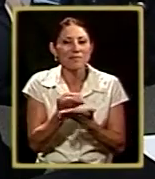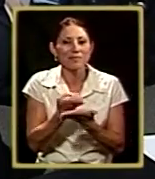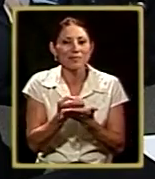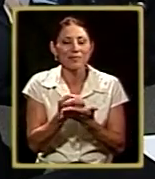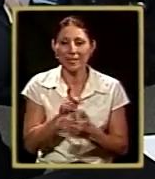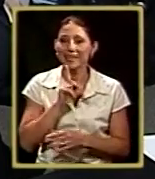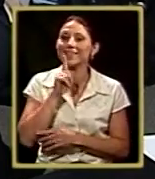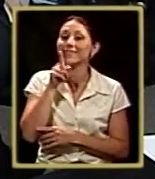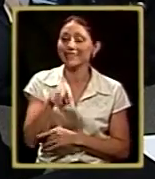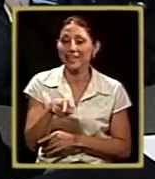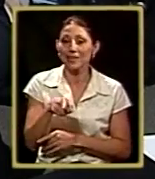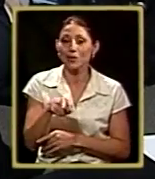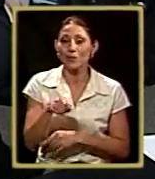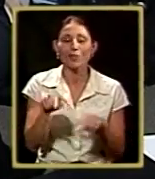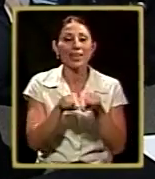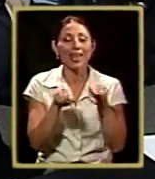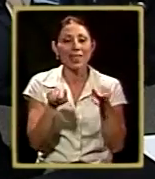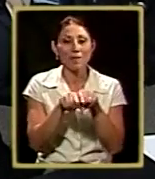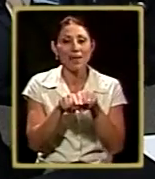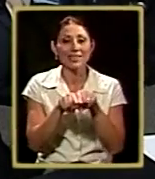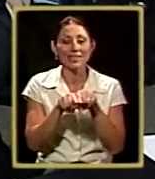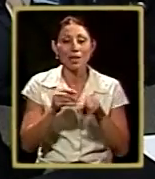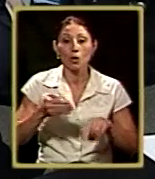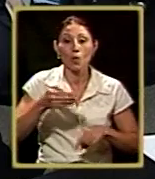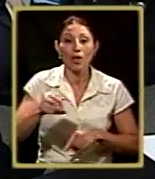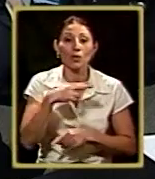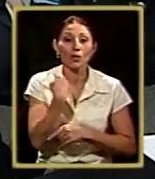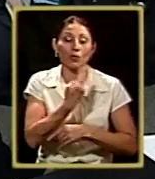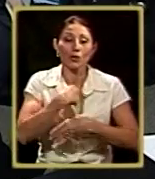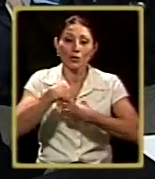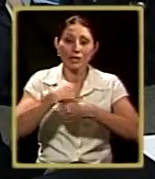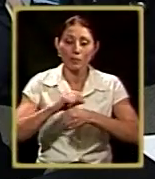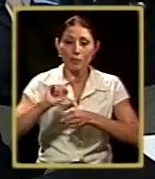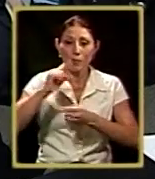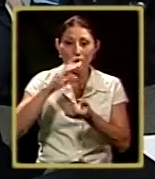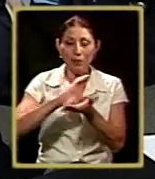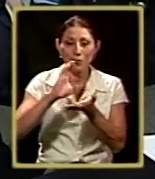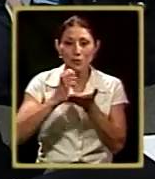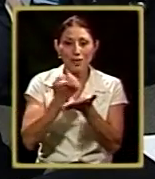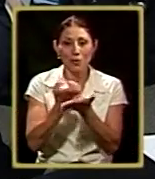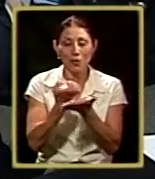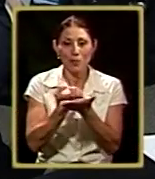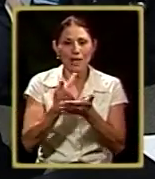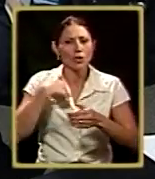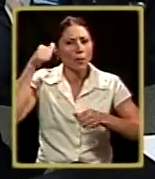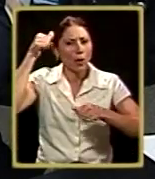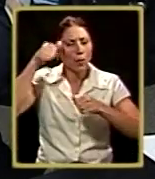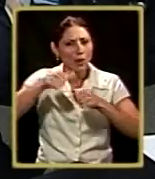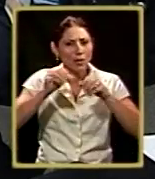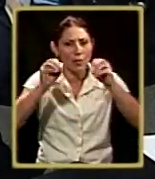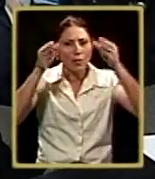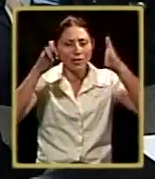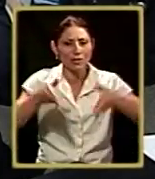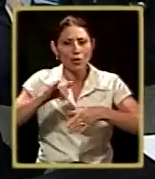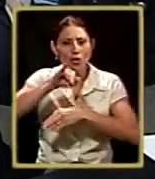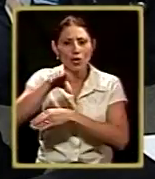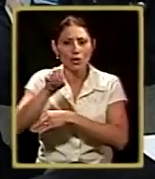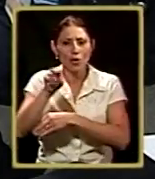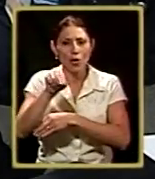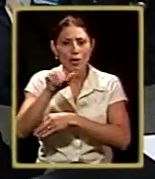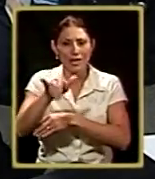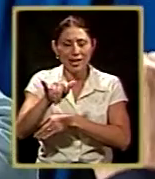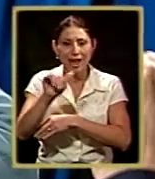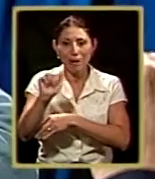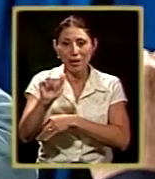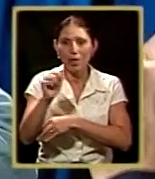favor. Y es cierto, y además porque cuando hicimos el primer curso de economía, me acuerdo que el profesor Johnny Alvarado nos decía, ¿para